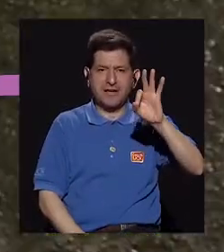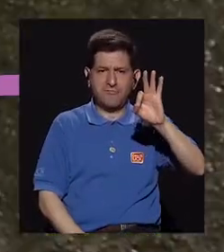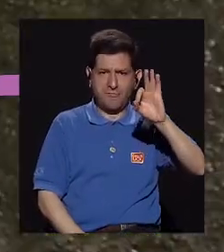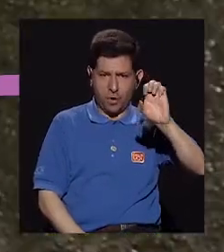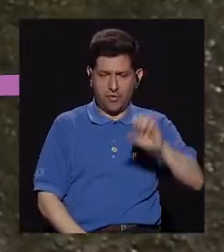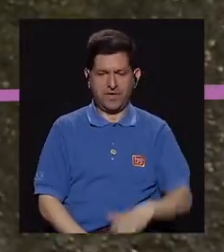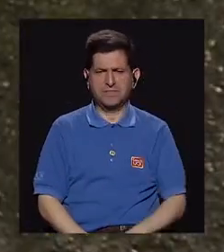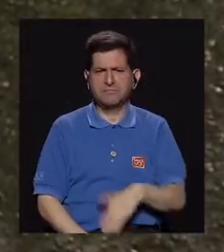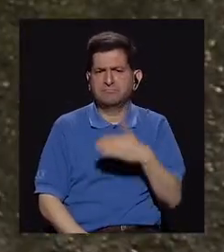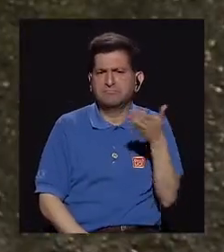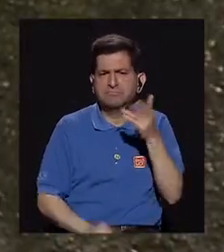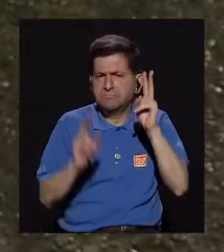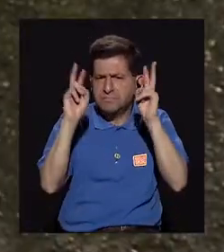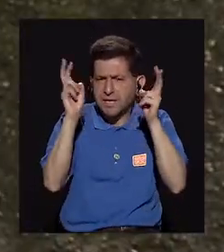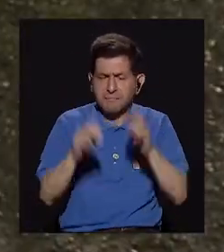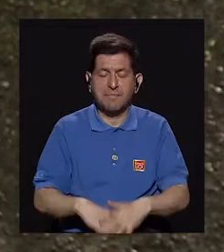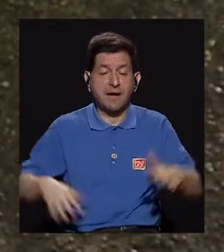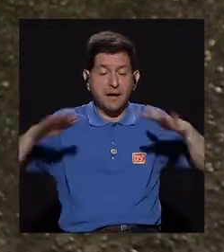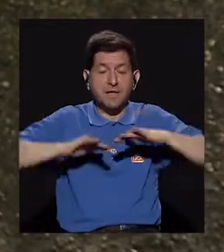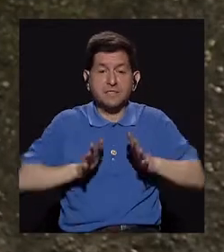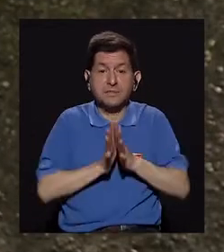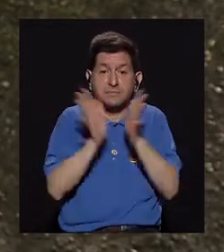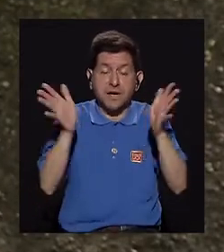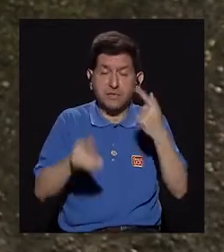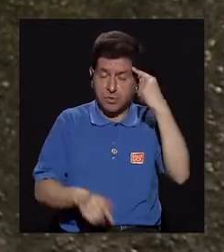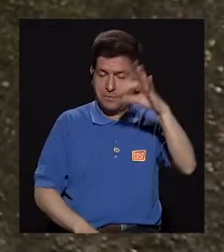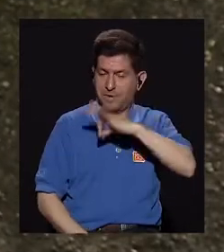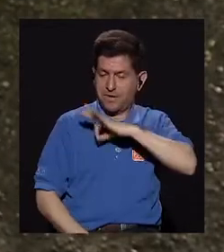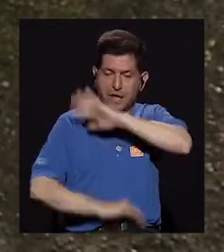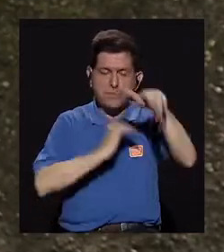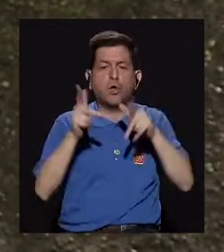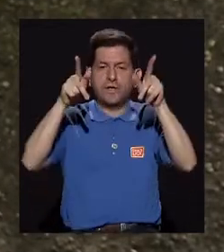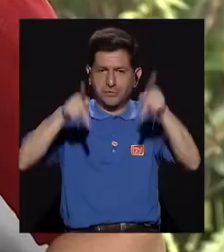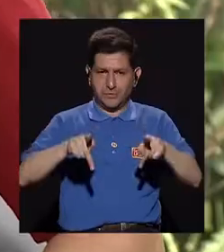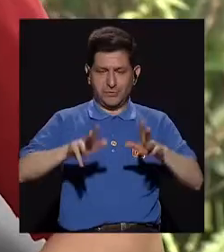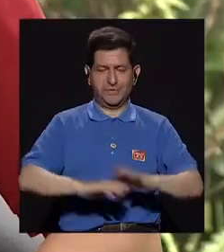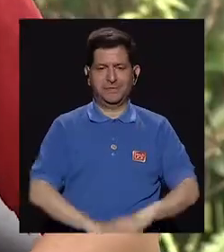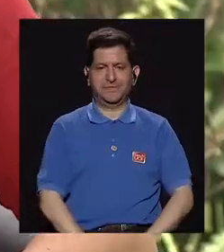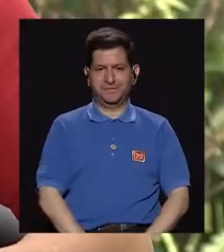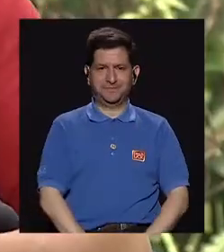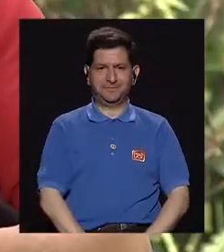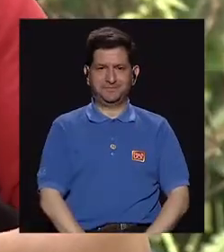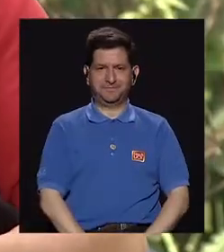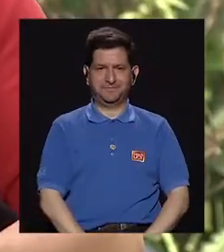Flores Estrada acerca de espacios públicos para el bienestar de todos.